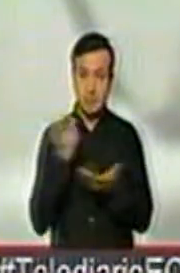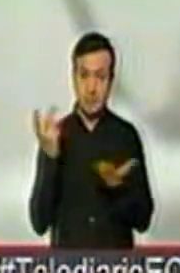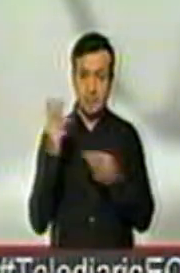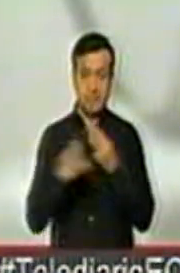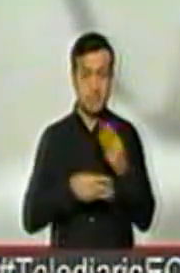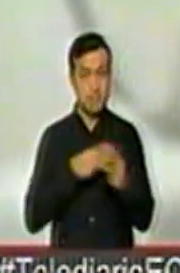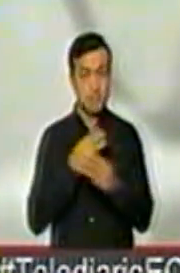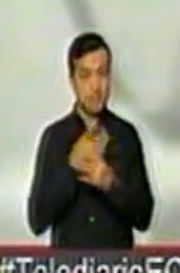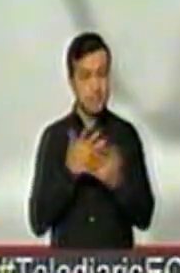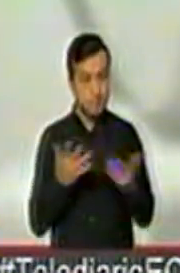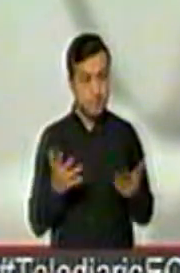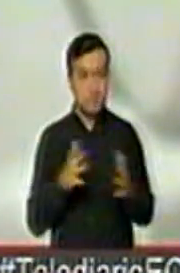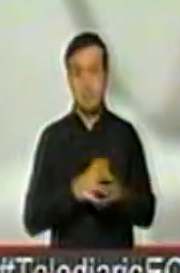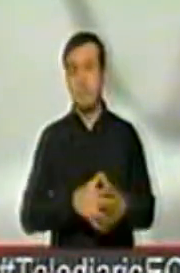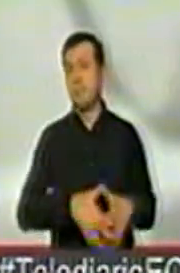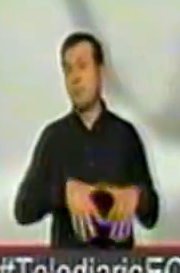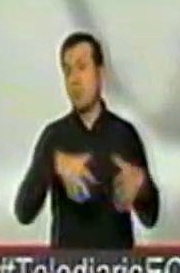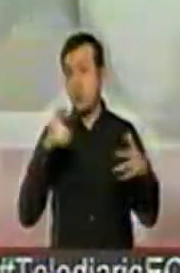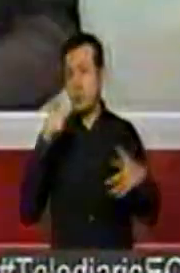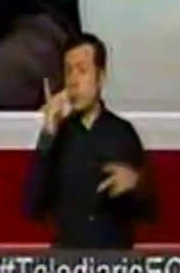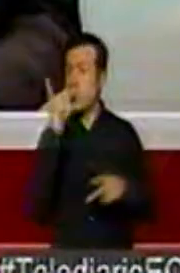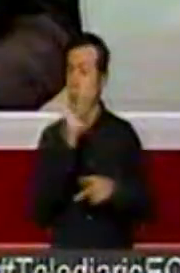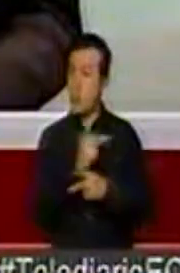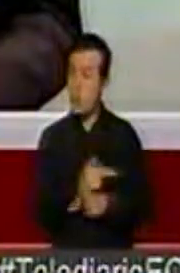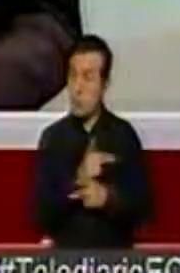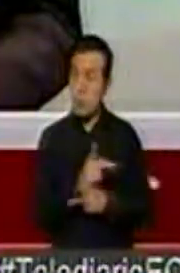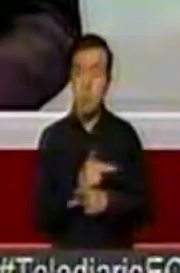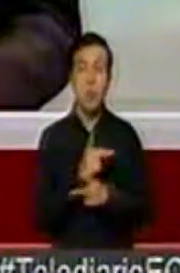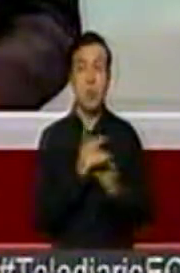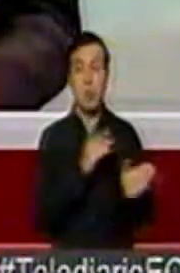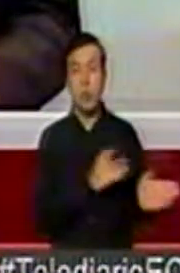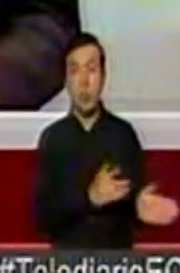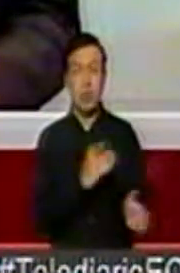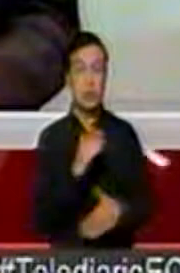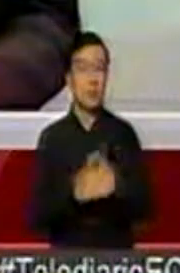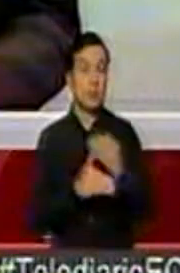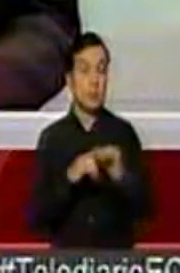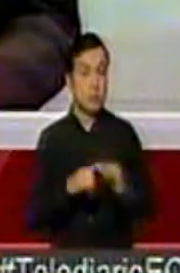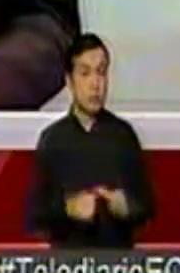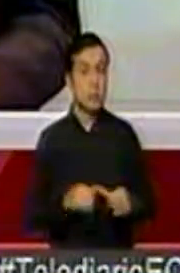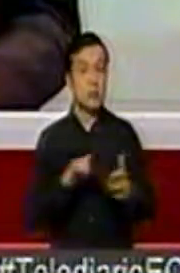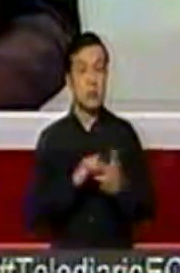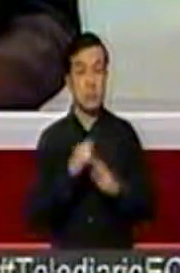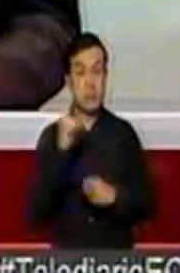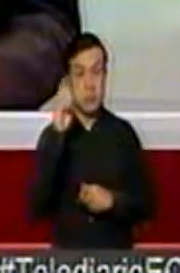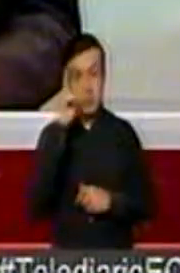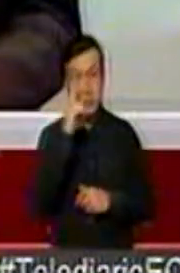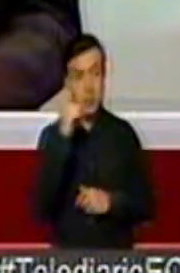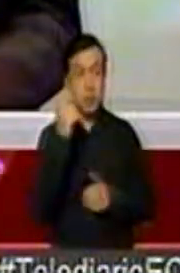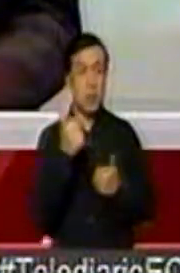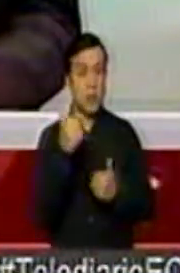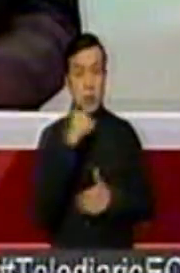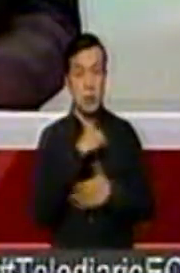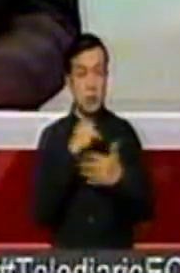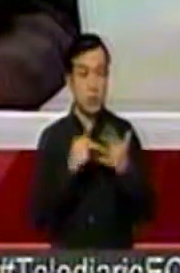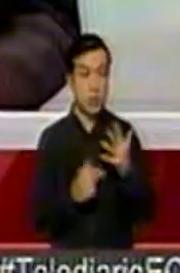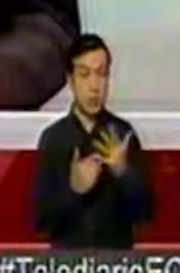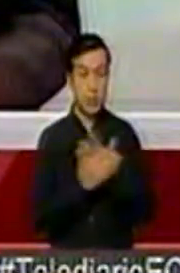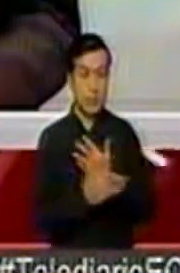mundo. Es decir, ¿no? Es un mercado que hay que cuidar. ¿Cuáles serán las repercusiones de este impasse que se ha tenido con el mercado